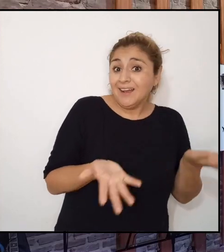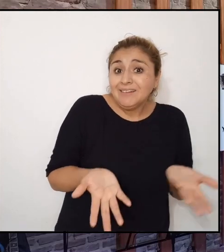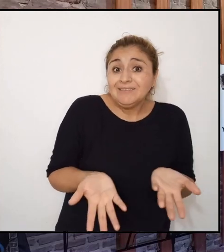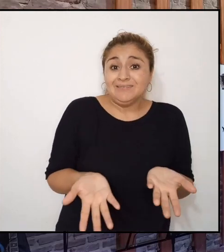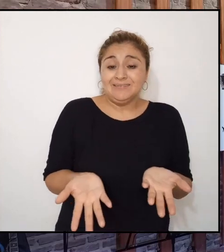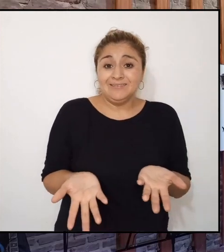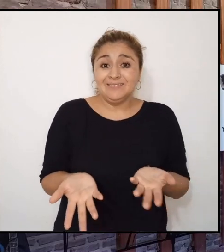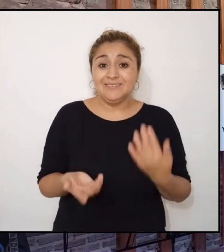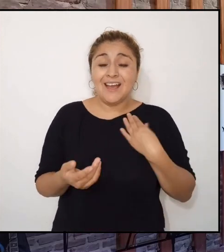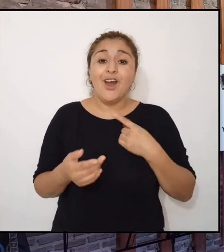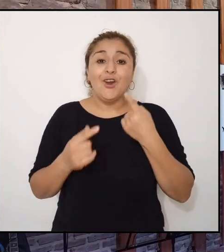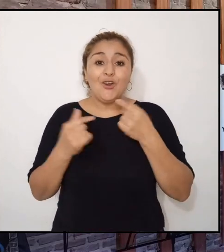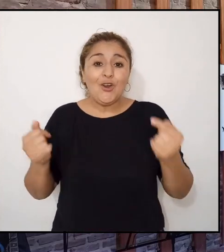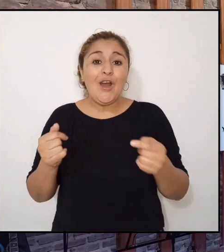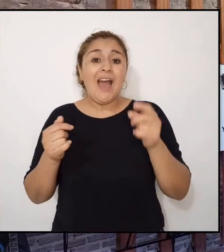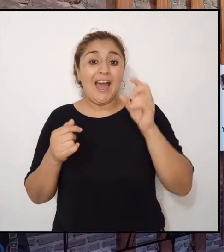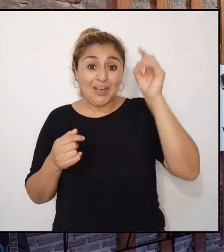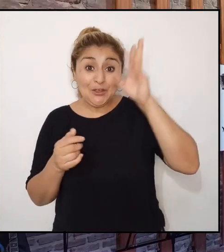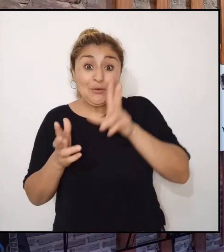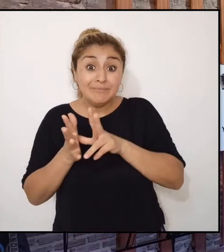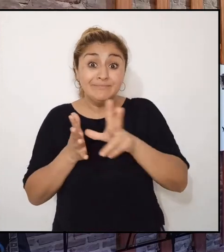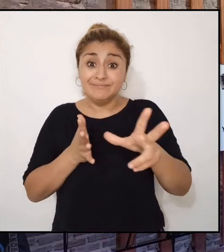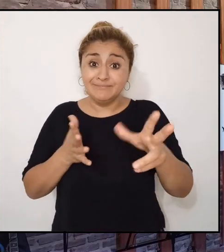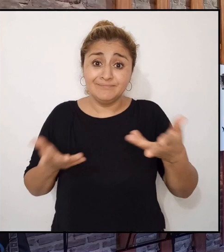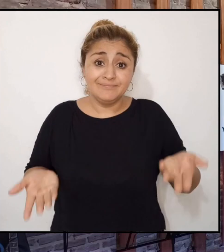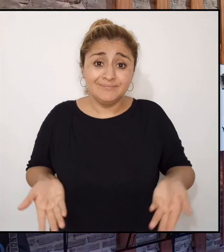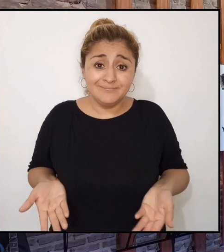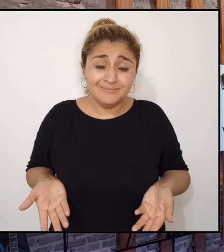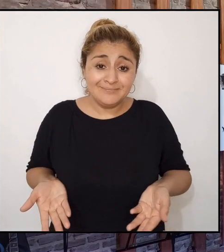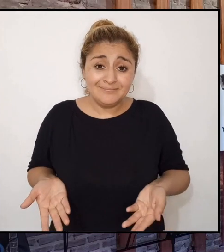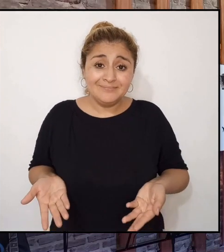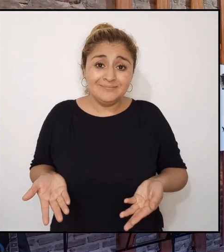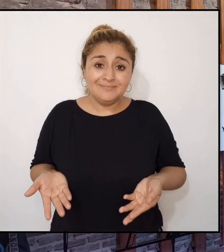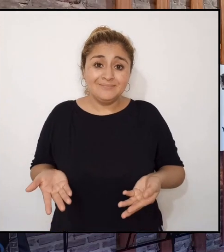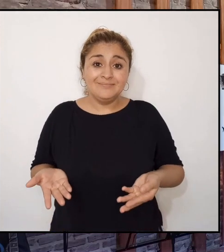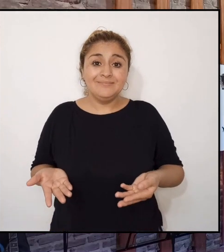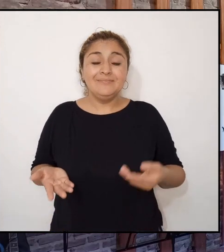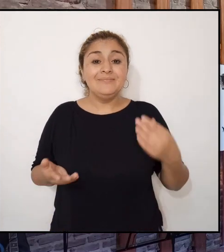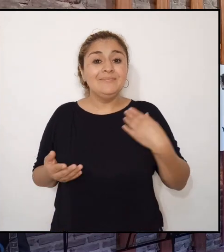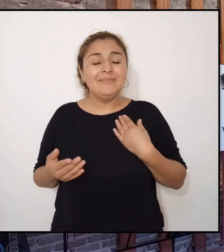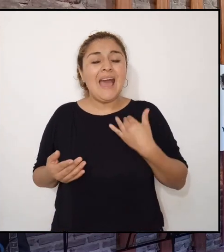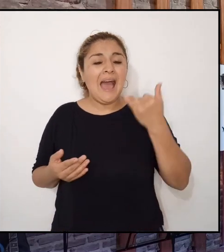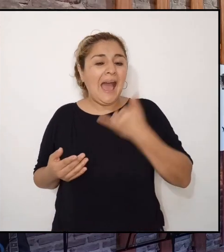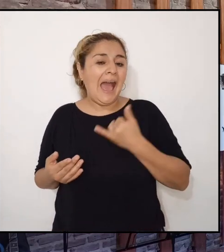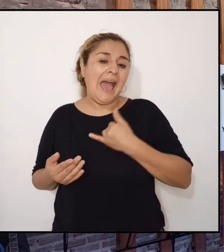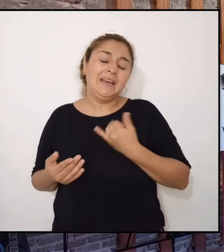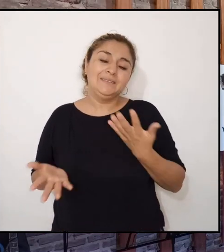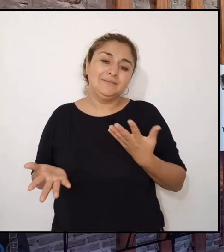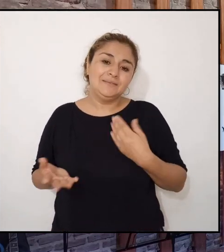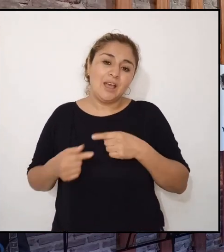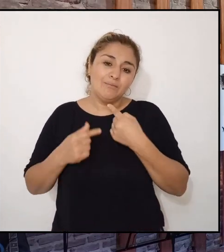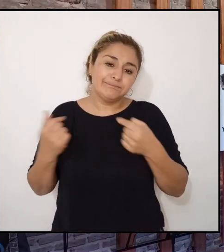dicho. Bueno, un día podemos hablar de la ciencia y la Biblia, pero esto es